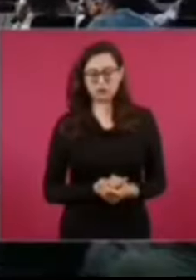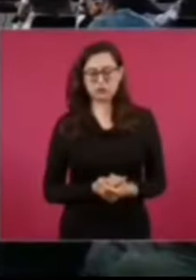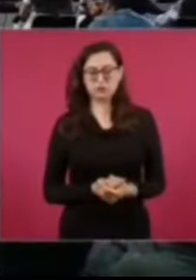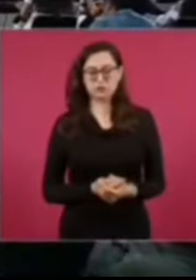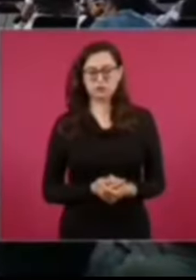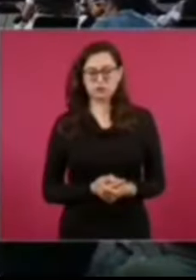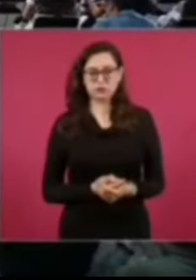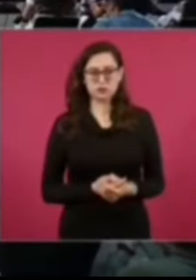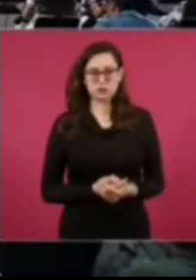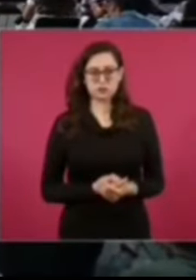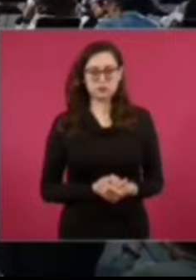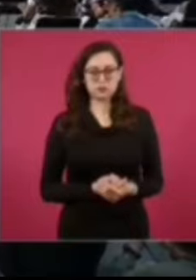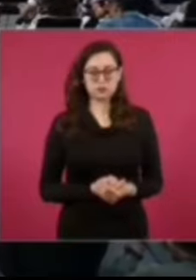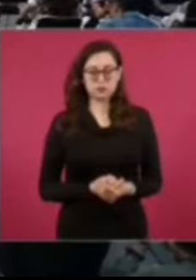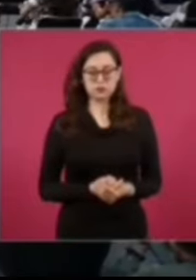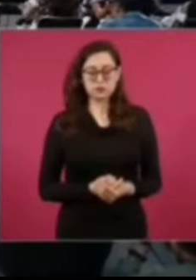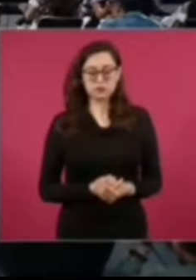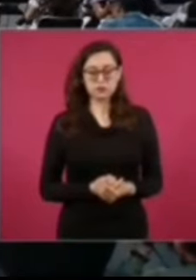administración.